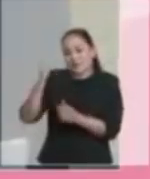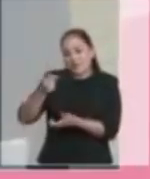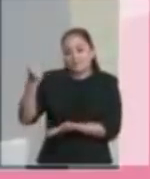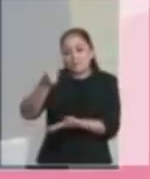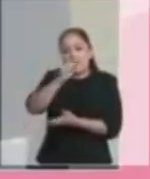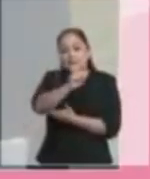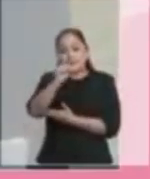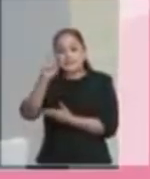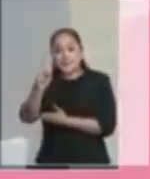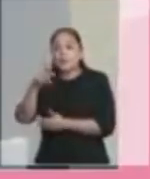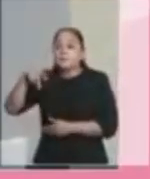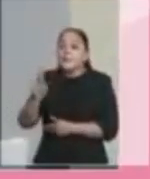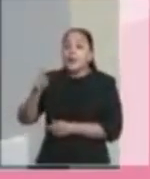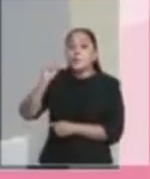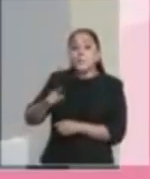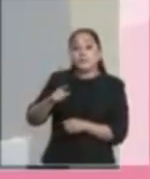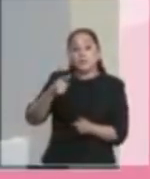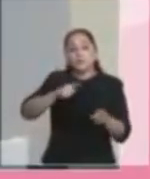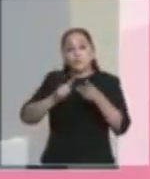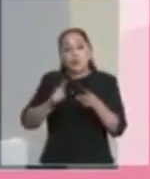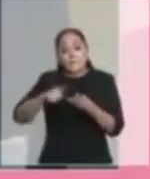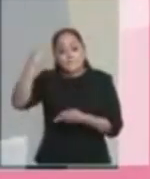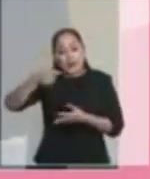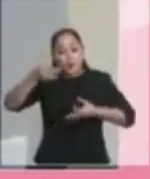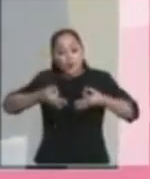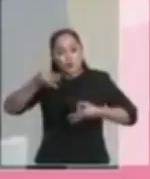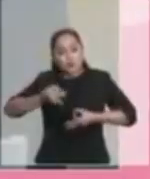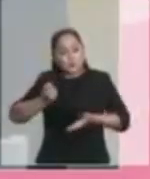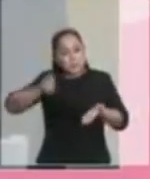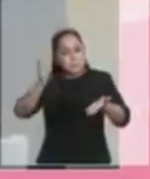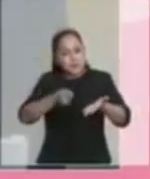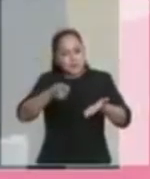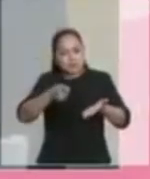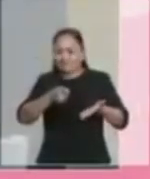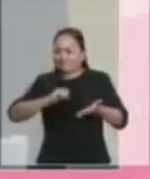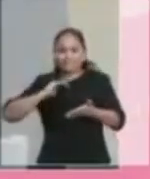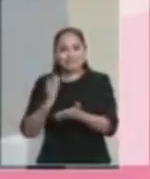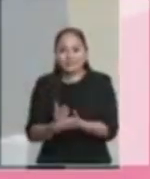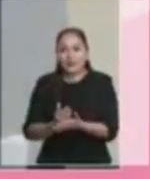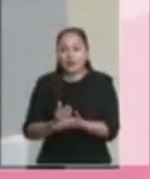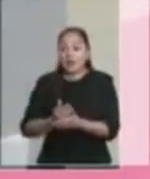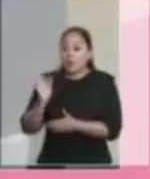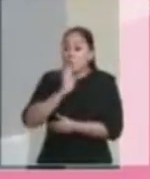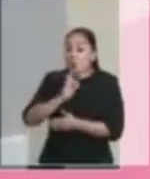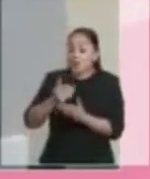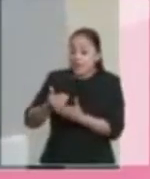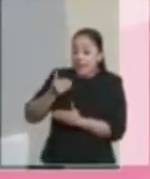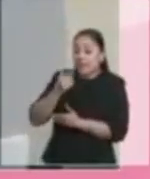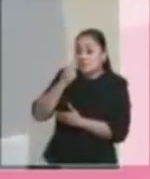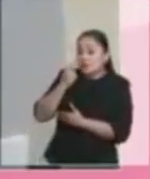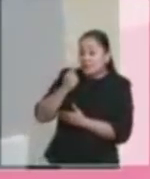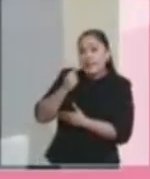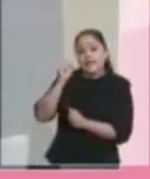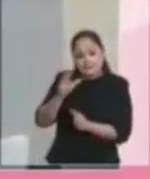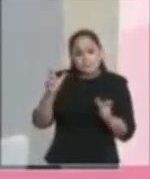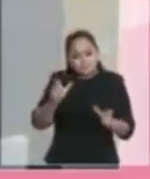embargo, se quedó estancado el de Procuración de Justicia. ¿Se puede resolver con policías sin tener detrás quien pruebe que